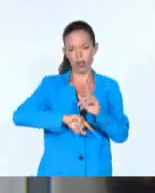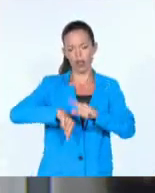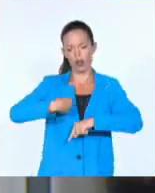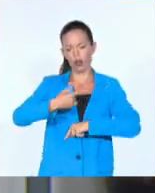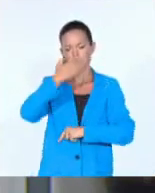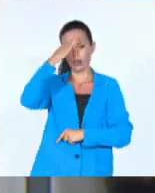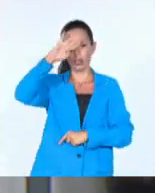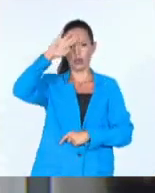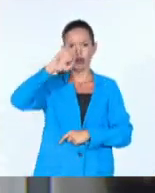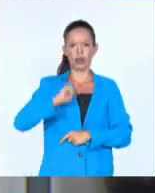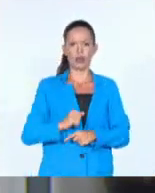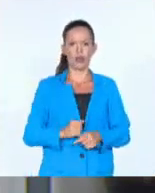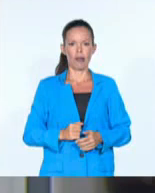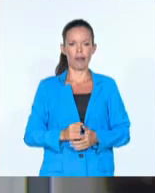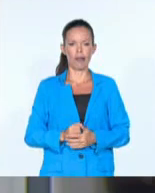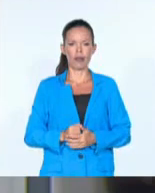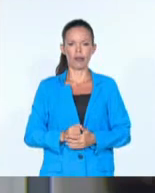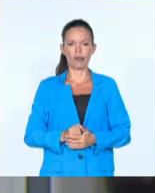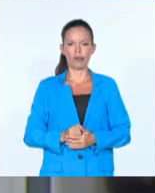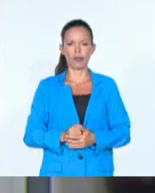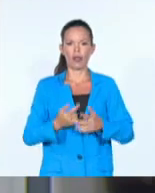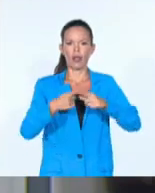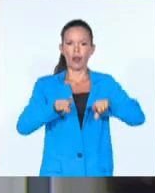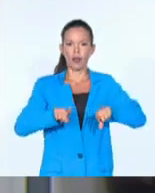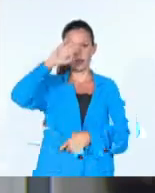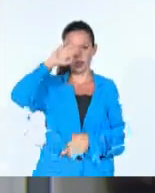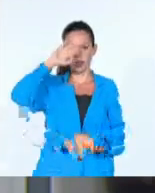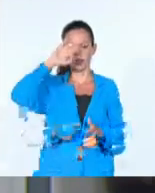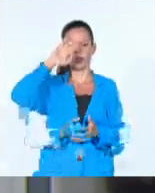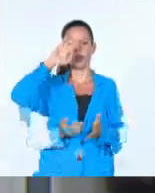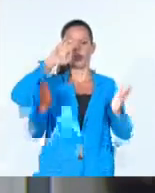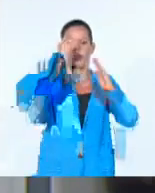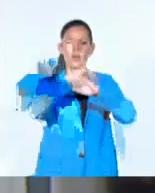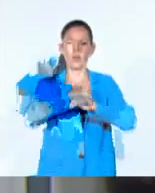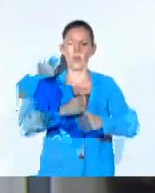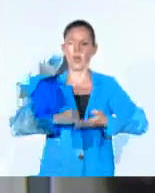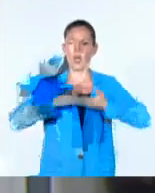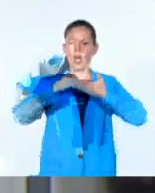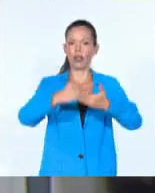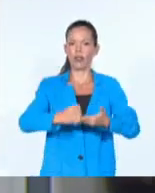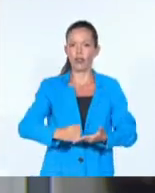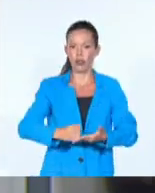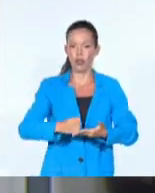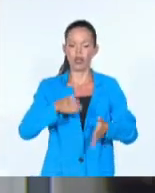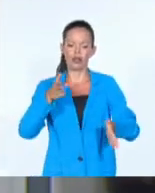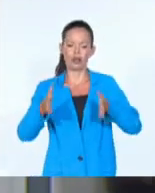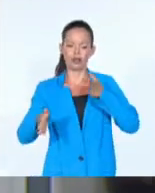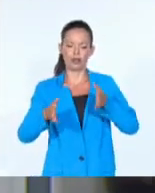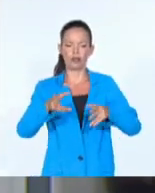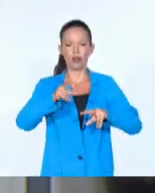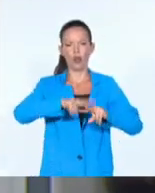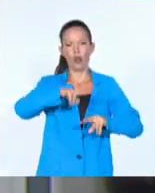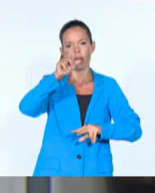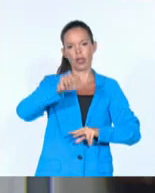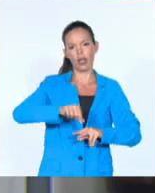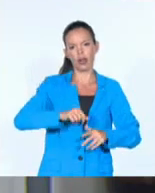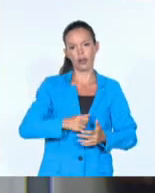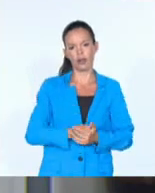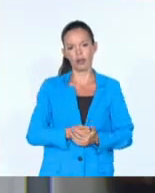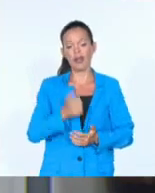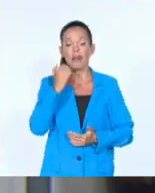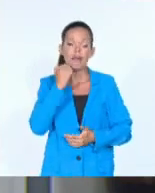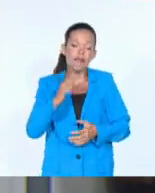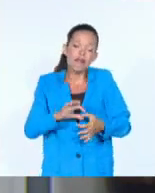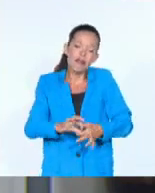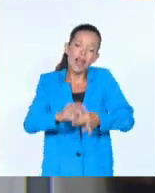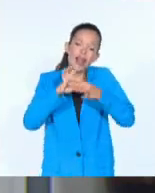embargo excluyó a los cubanos de ese alivio humanitario temporal aún peor mientras la pandemia cobraba